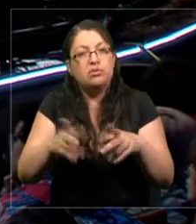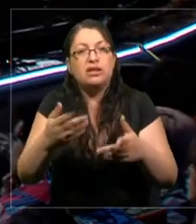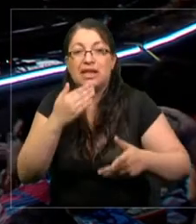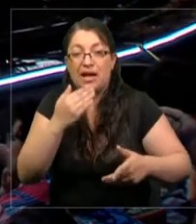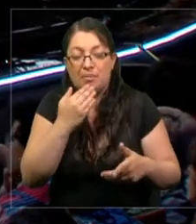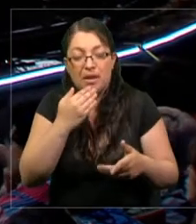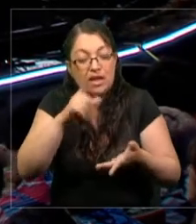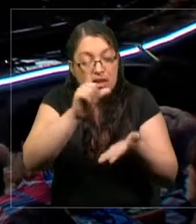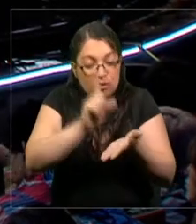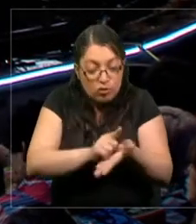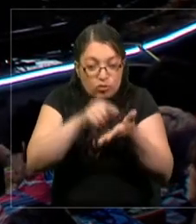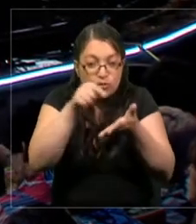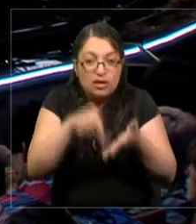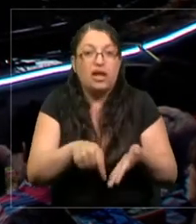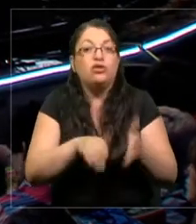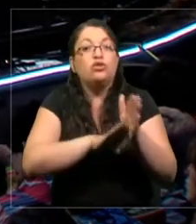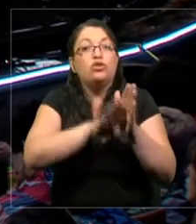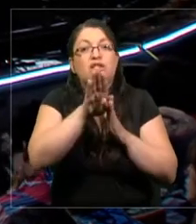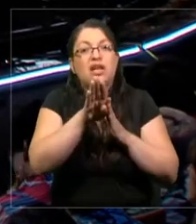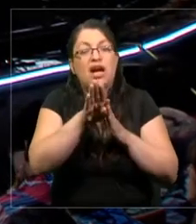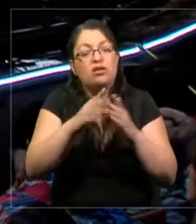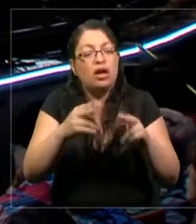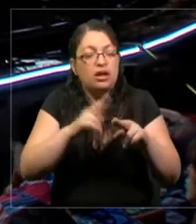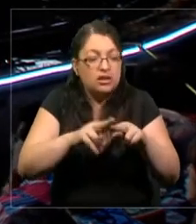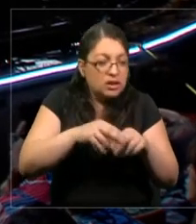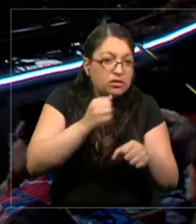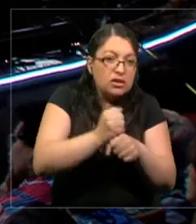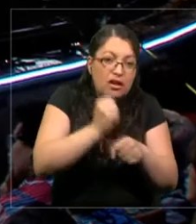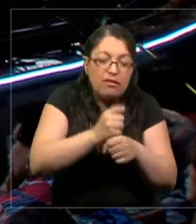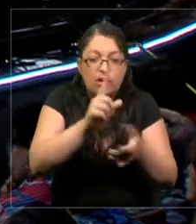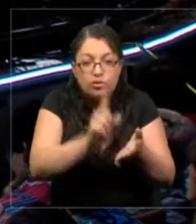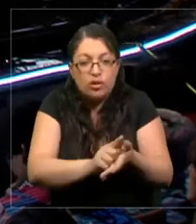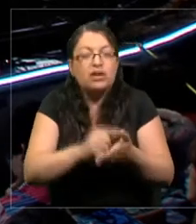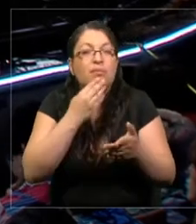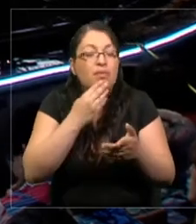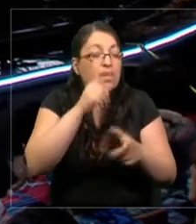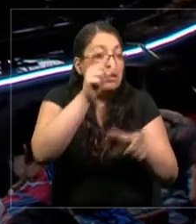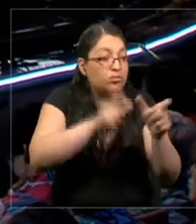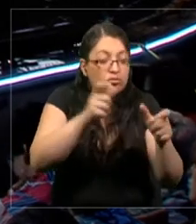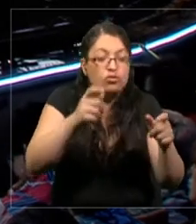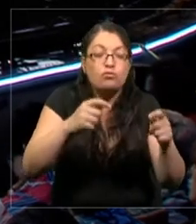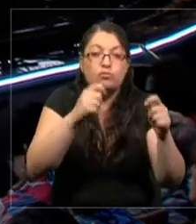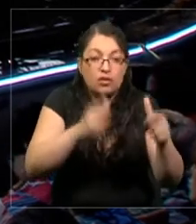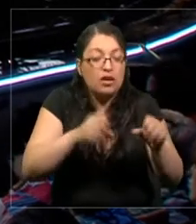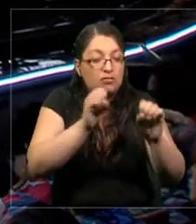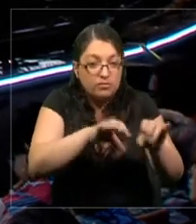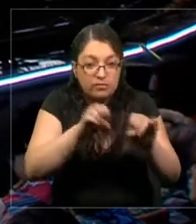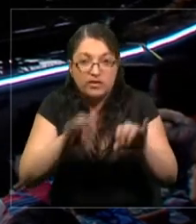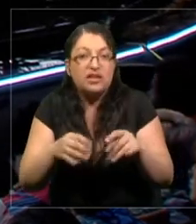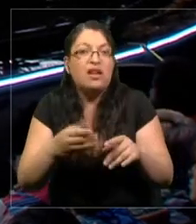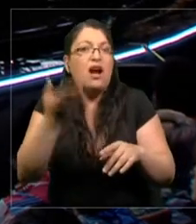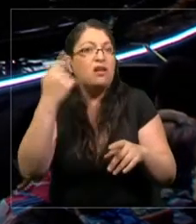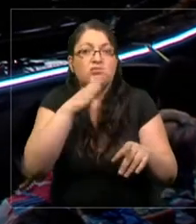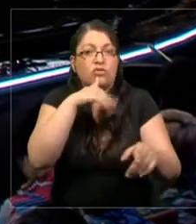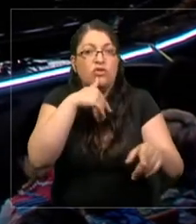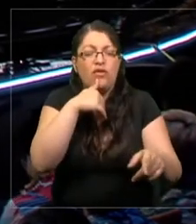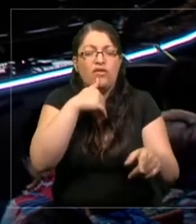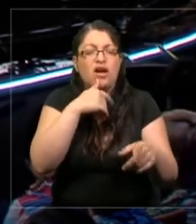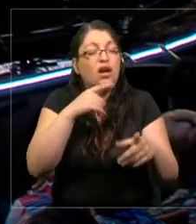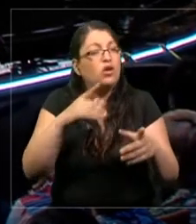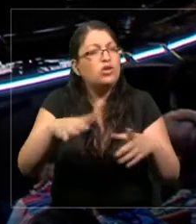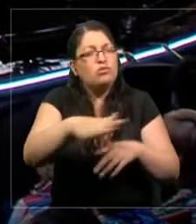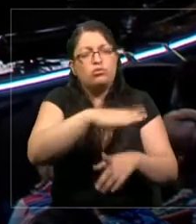también localmente desarrollando trabajo en terreno generando capacidades locales que antes no existían en condiciones muchas veces muy